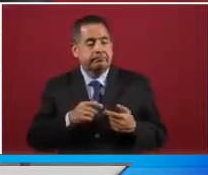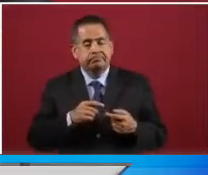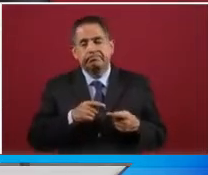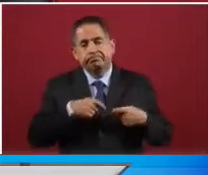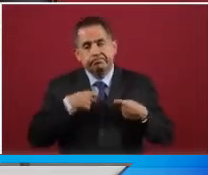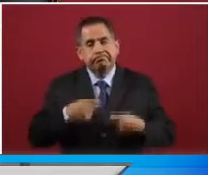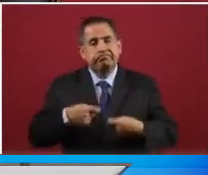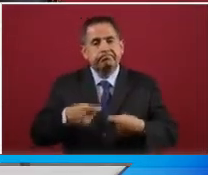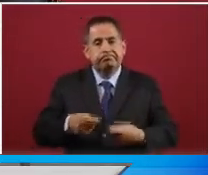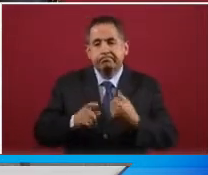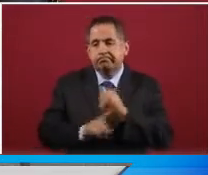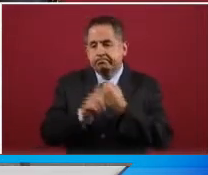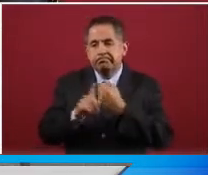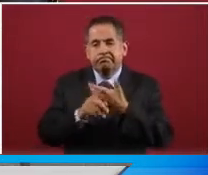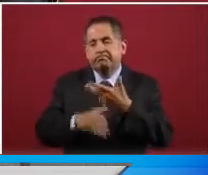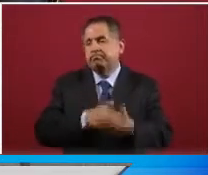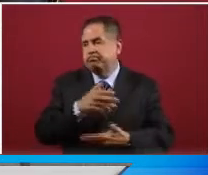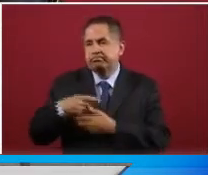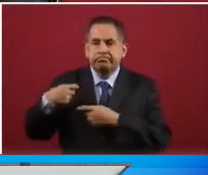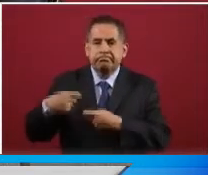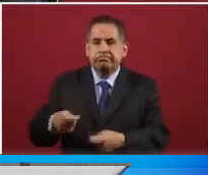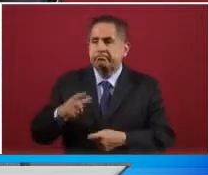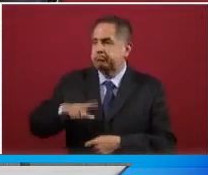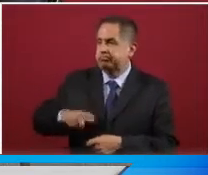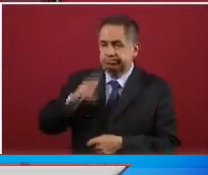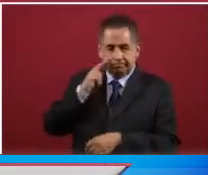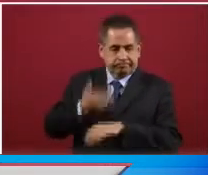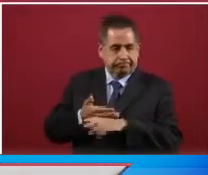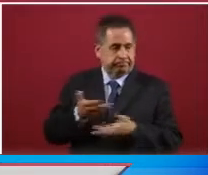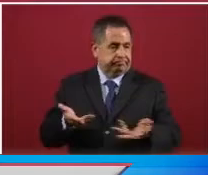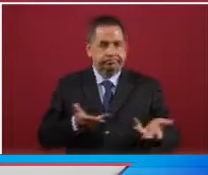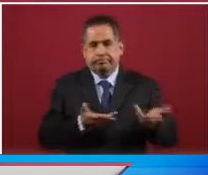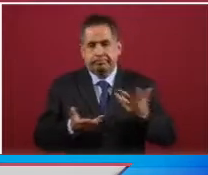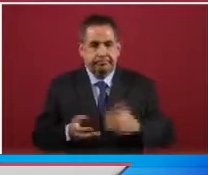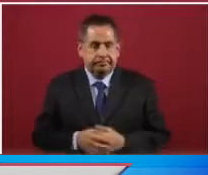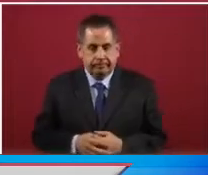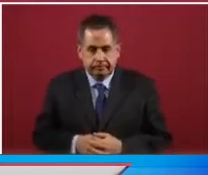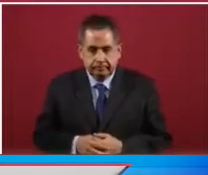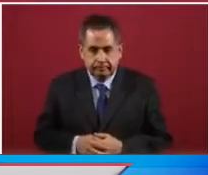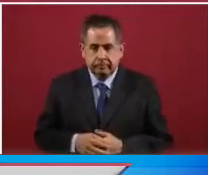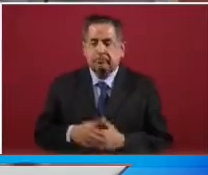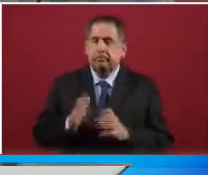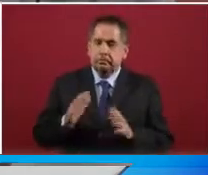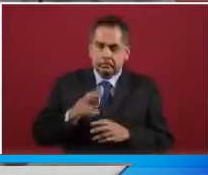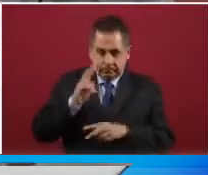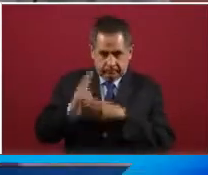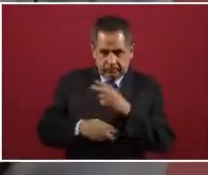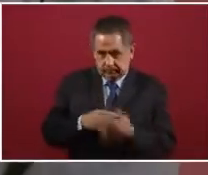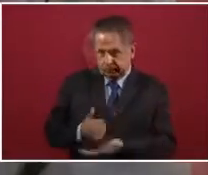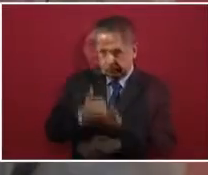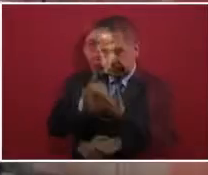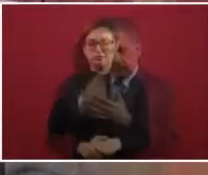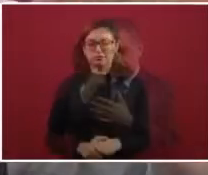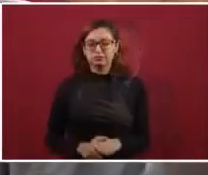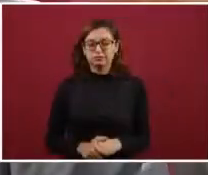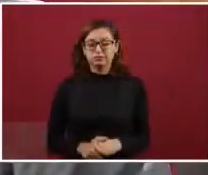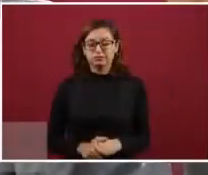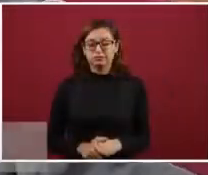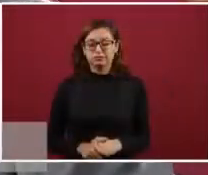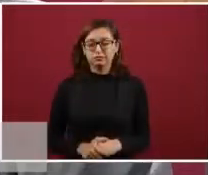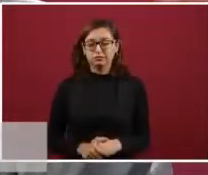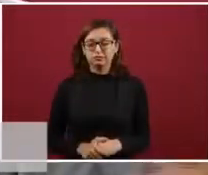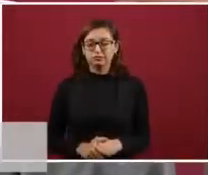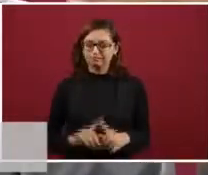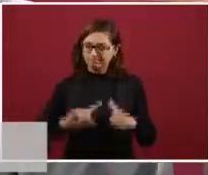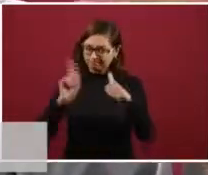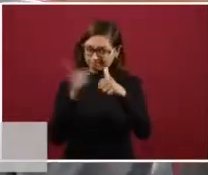mismo ocurrió con los que ayudaron en el fraude a Calderón y sus benefactores fueron favorecidos con la entrega de Aeroméxico. La patria